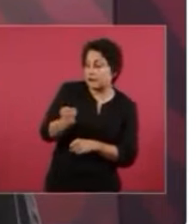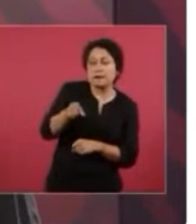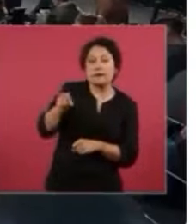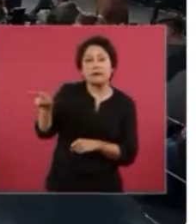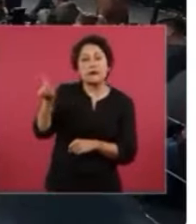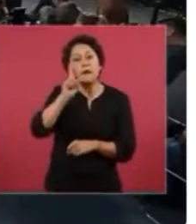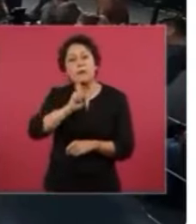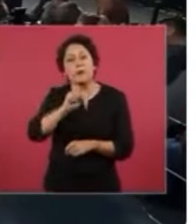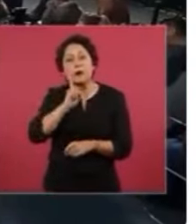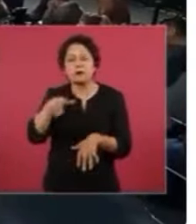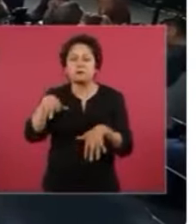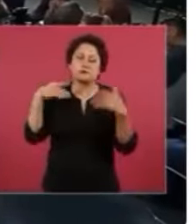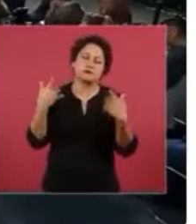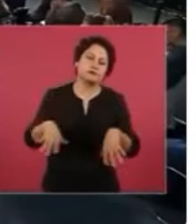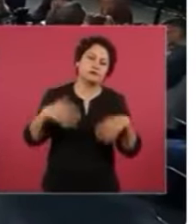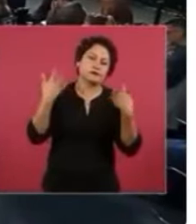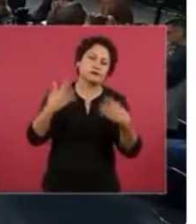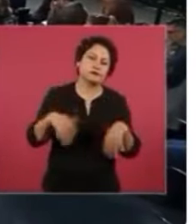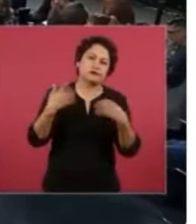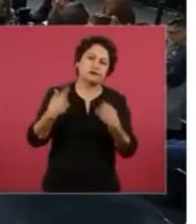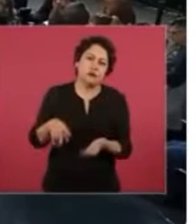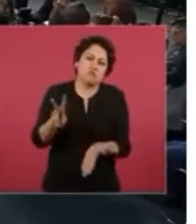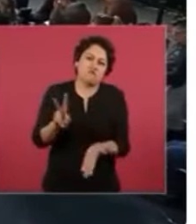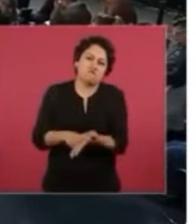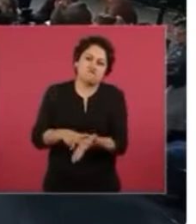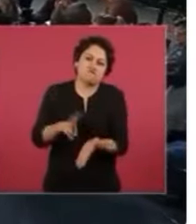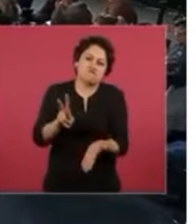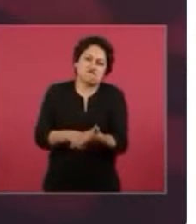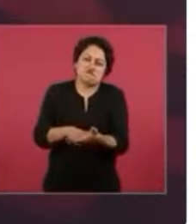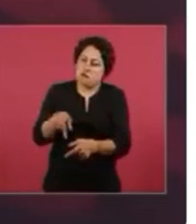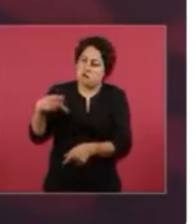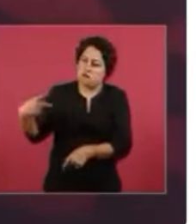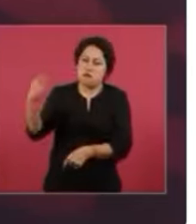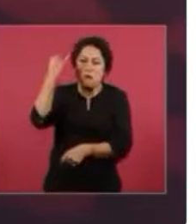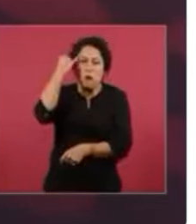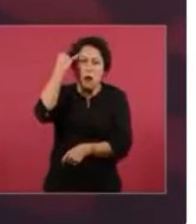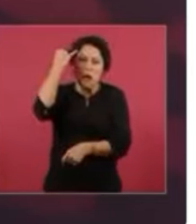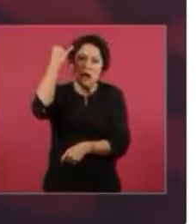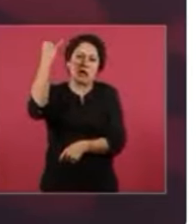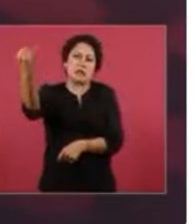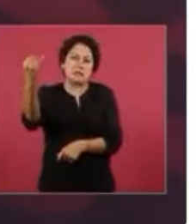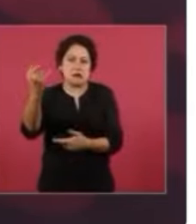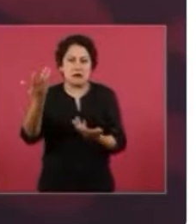convicciones con ideales es